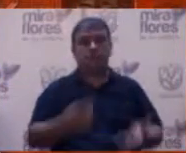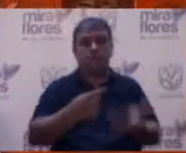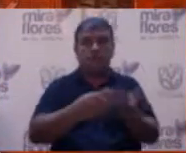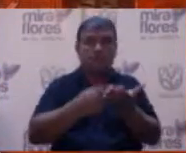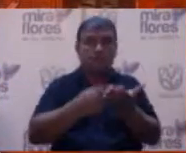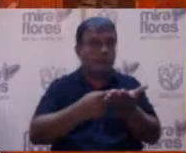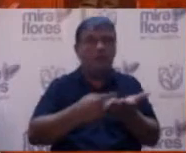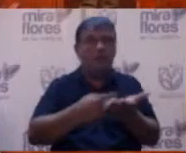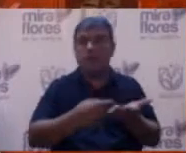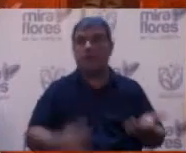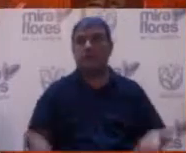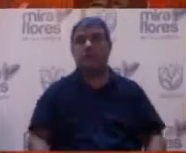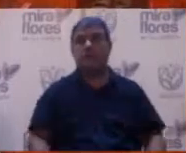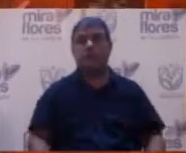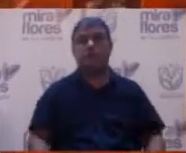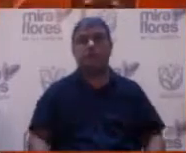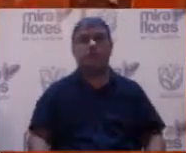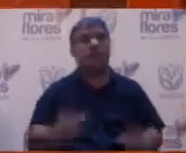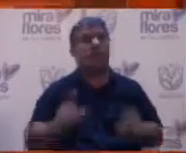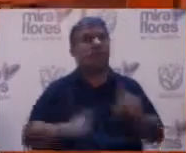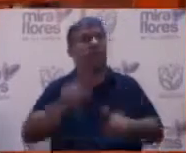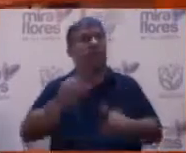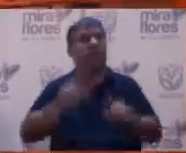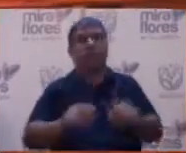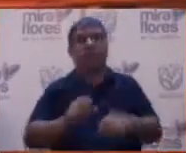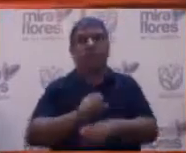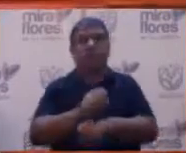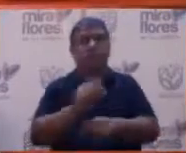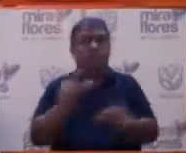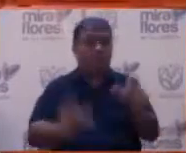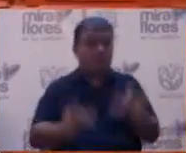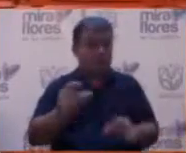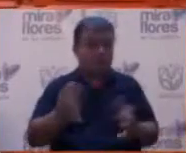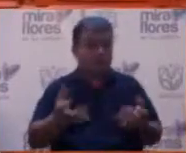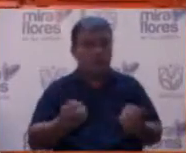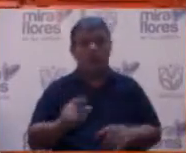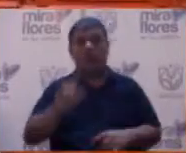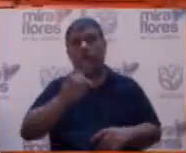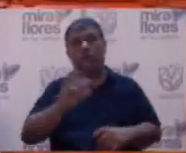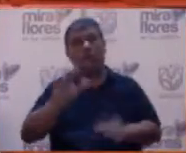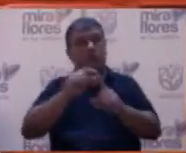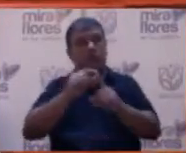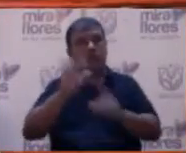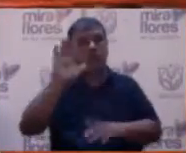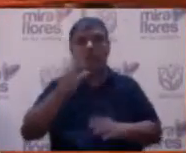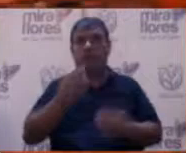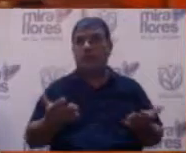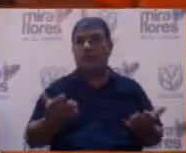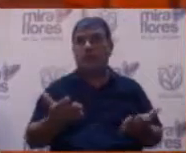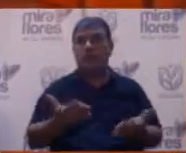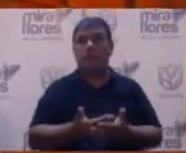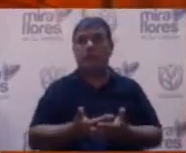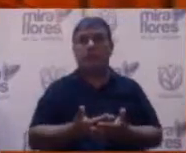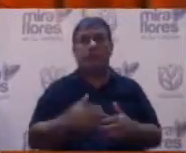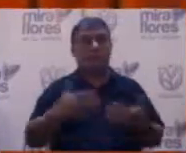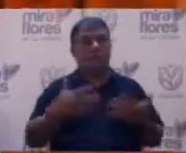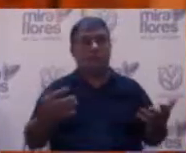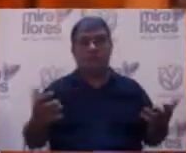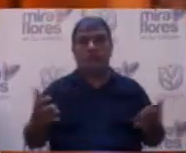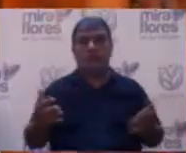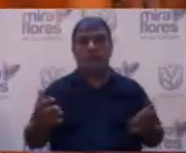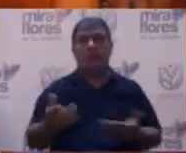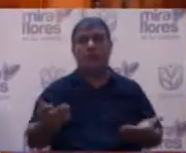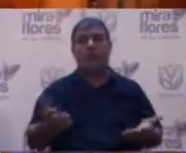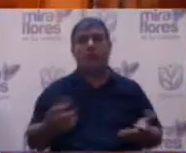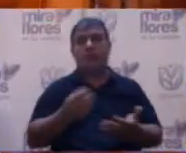debate. ¿Algún miembro del Consejo que quiera hacer uso de la palabra? Sí. Si no hay